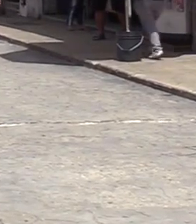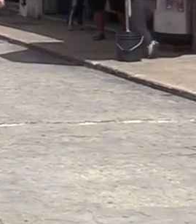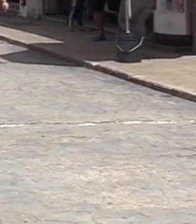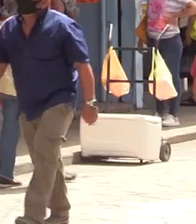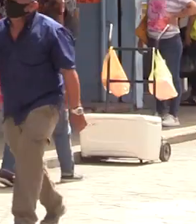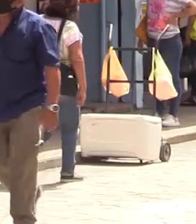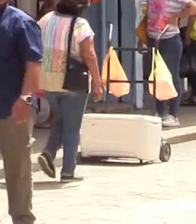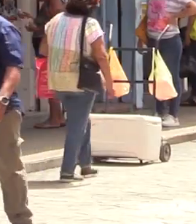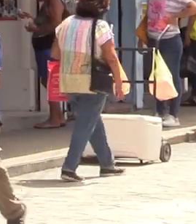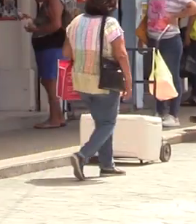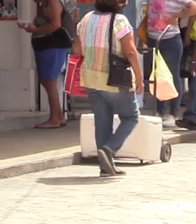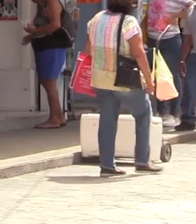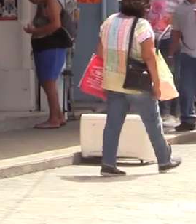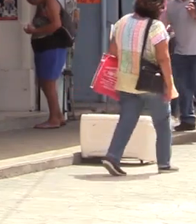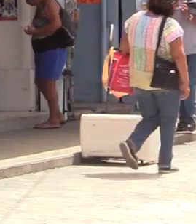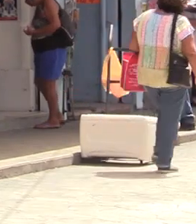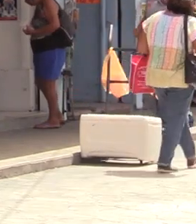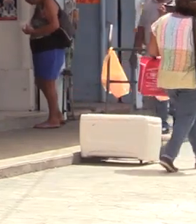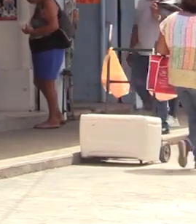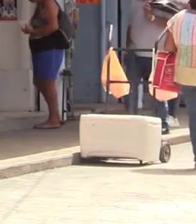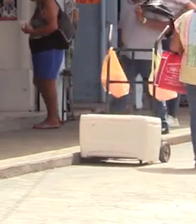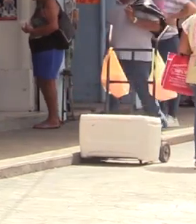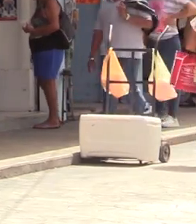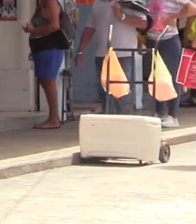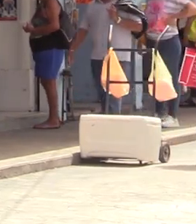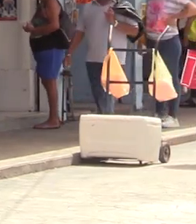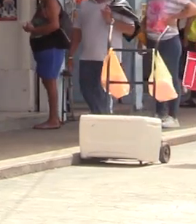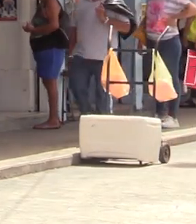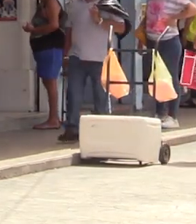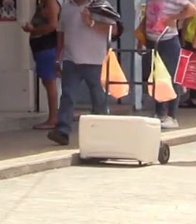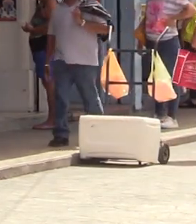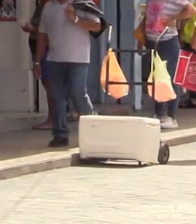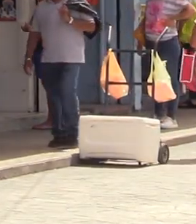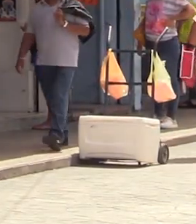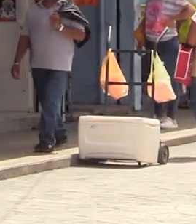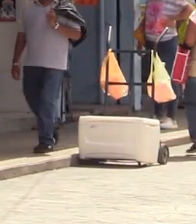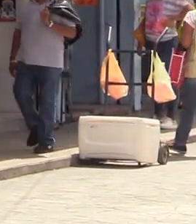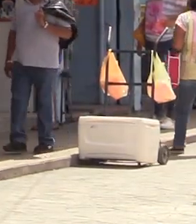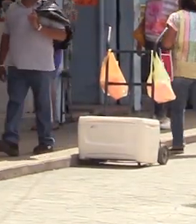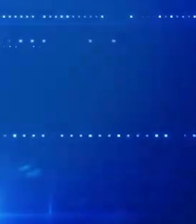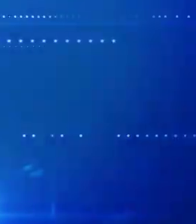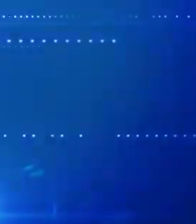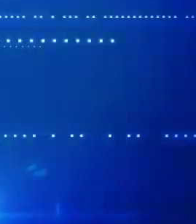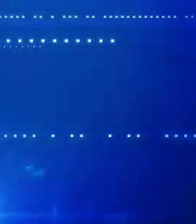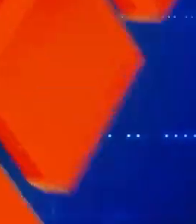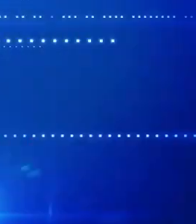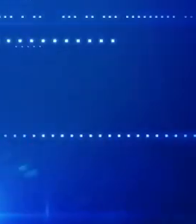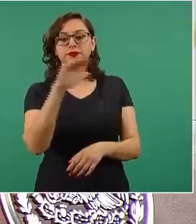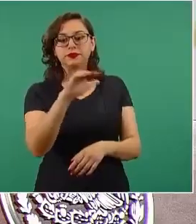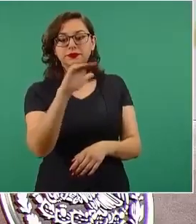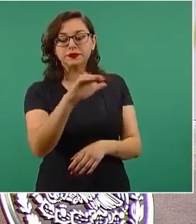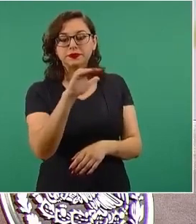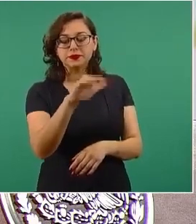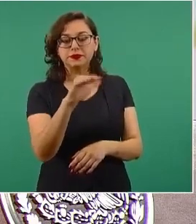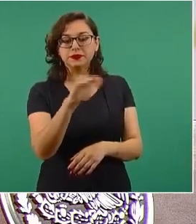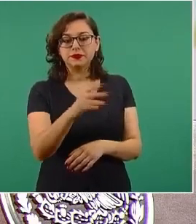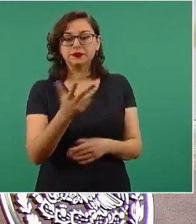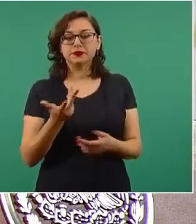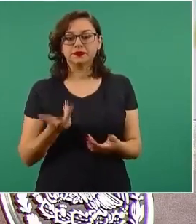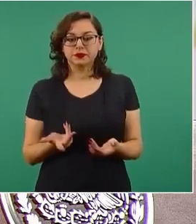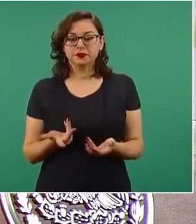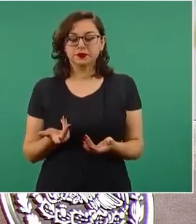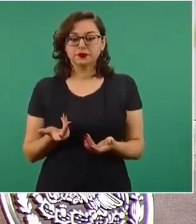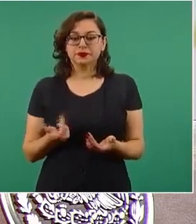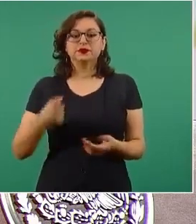permitirá la movilidad sin restricciones y los horarios sin limitaciones en algunos giros de negocios el presidente de